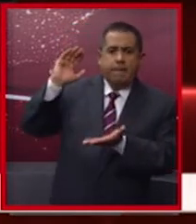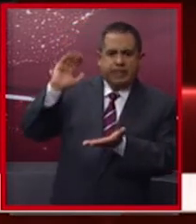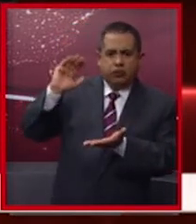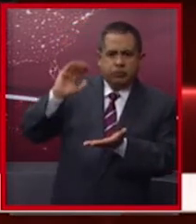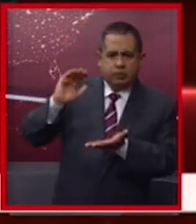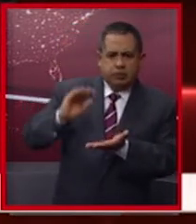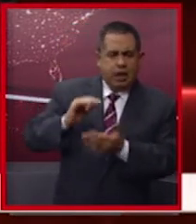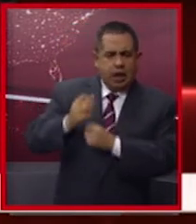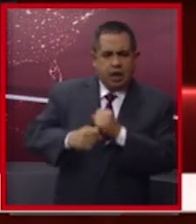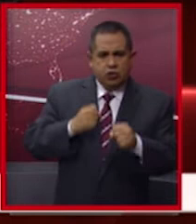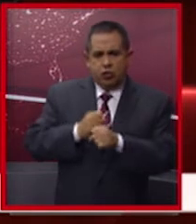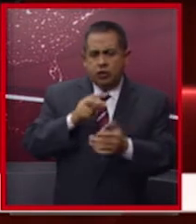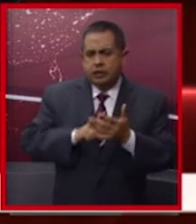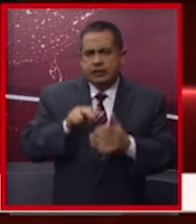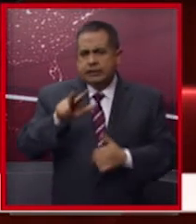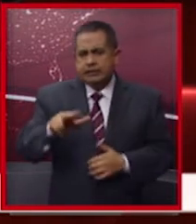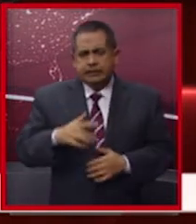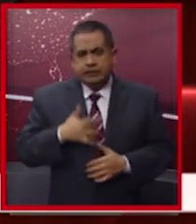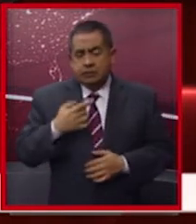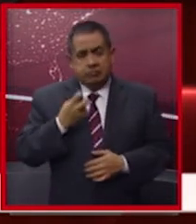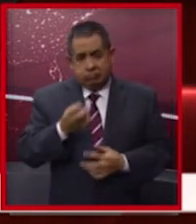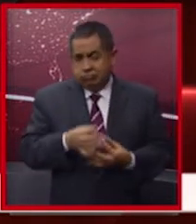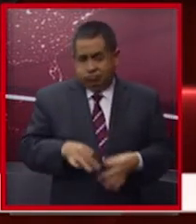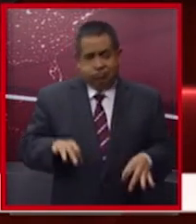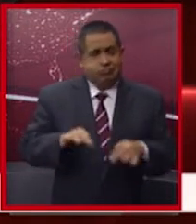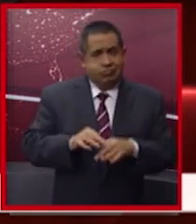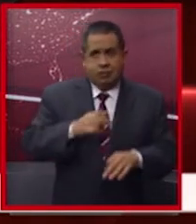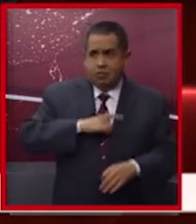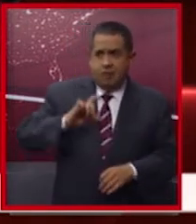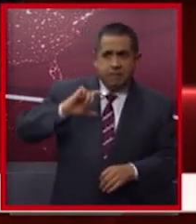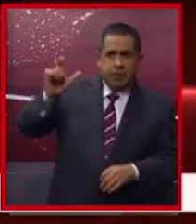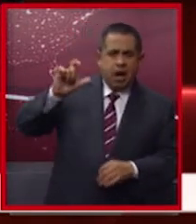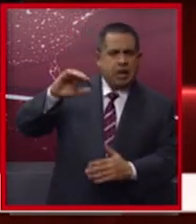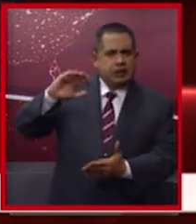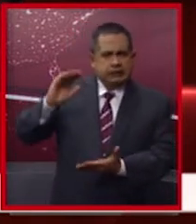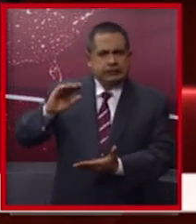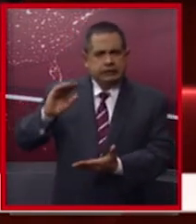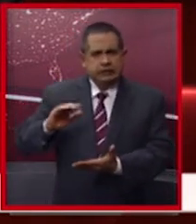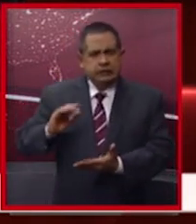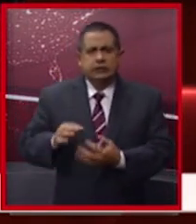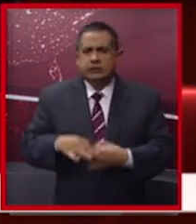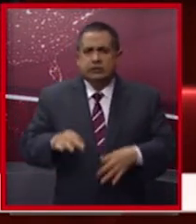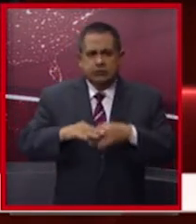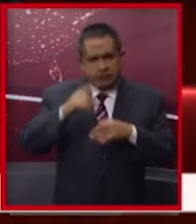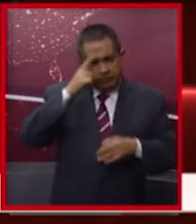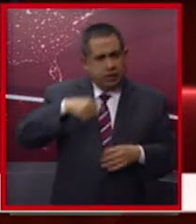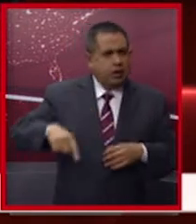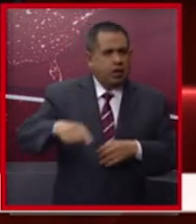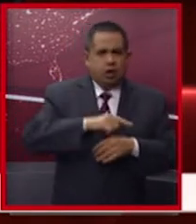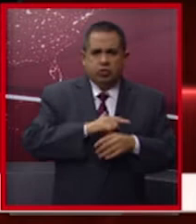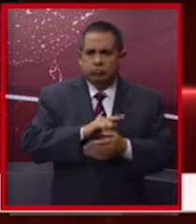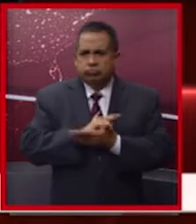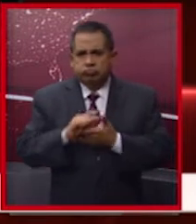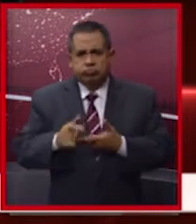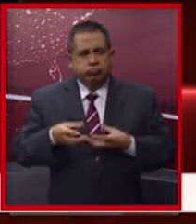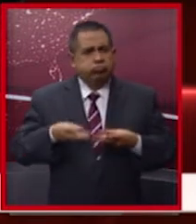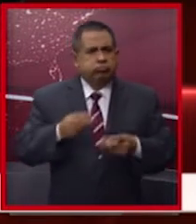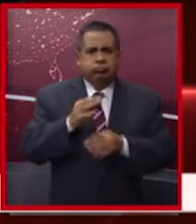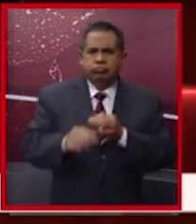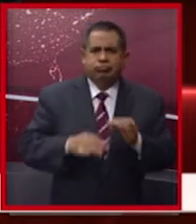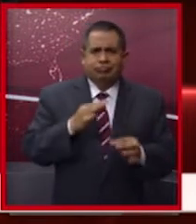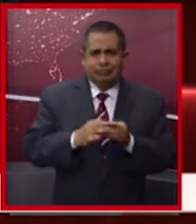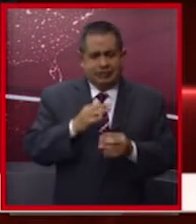2018, considerando que esto es fundamental para continuar en la consolidación de las finanzas y de la